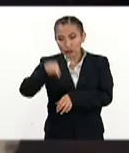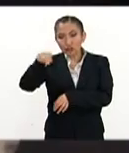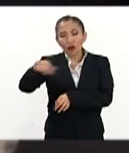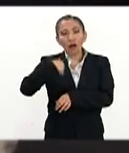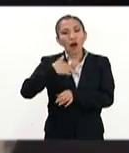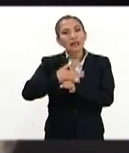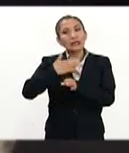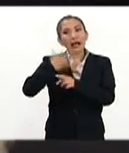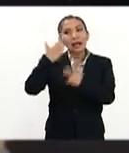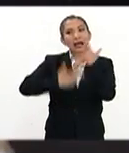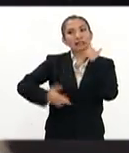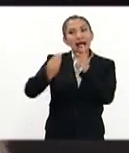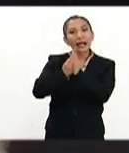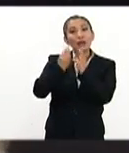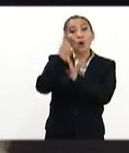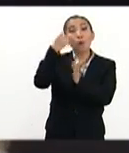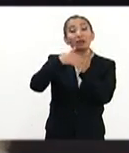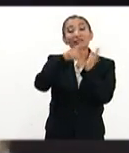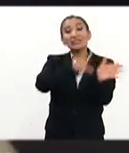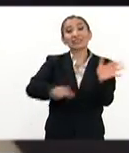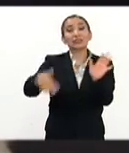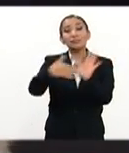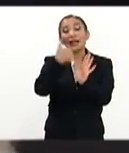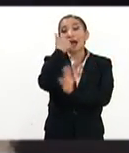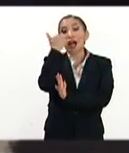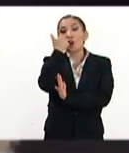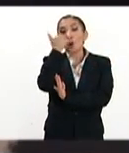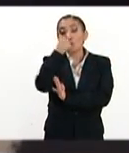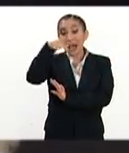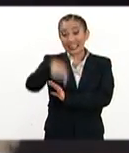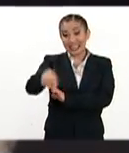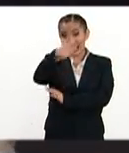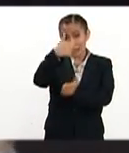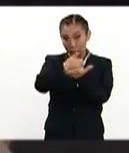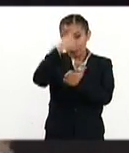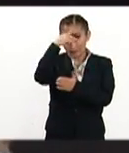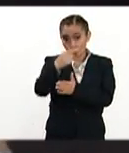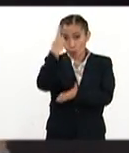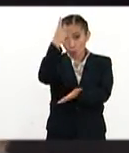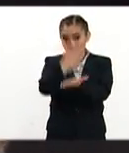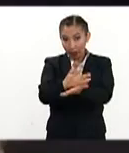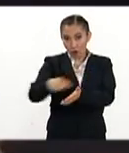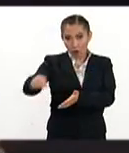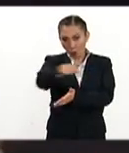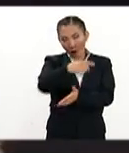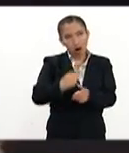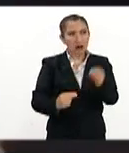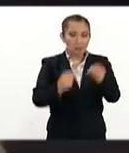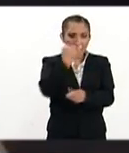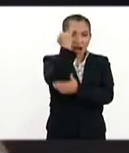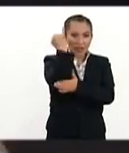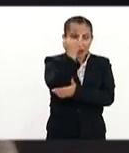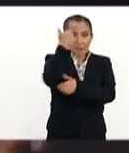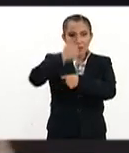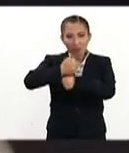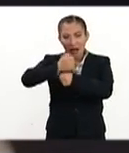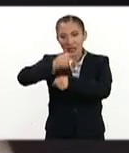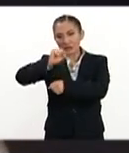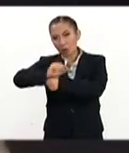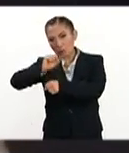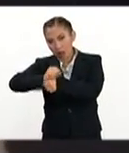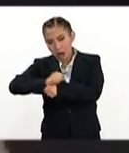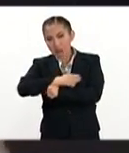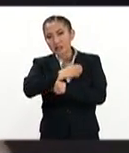se espera el regreso a clases de 1.700.000 alumnos tan solo aquí en la Ciudad de México. Esto en los niveles pues preescolar, primaria y secundaria, es